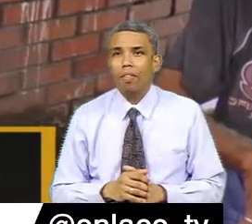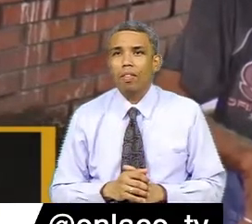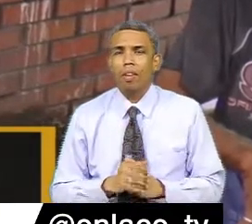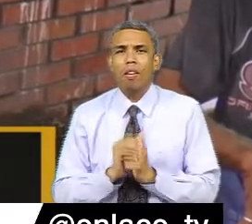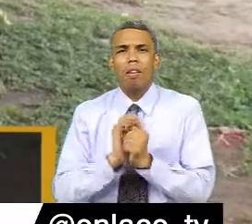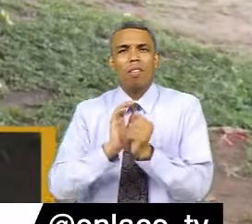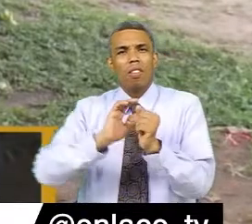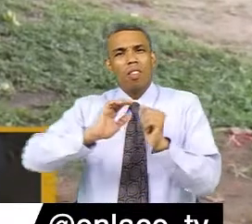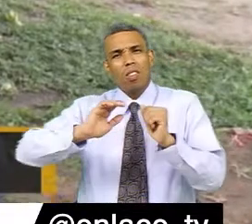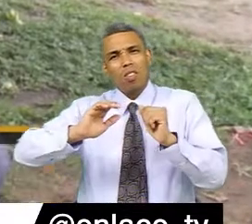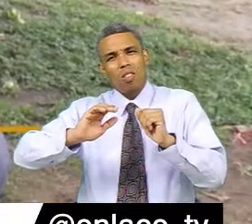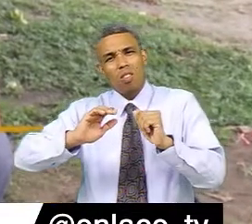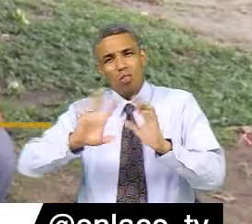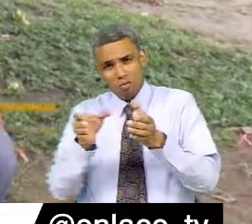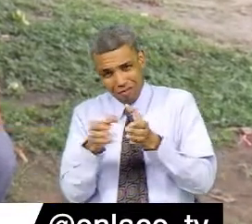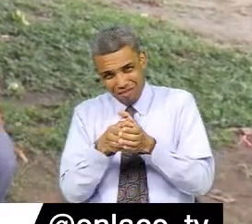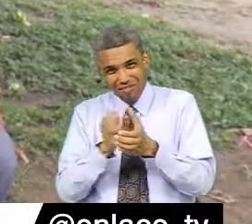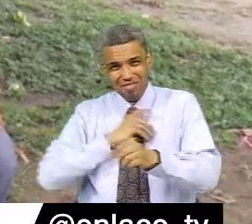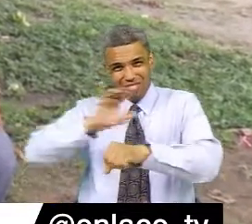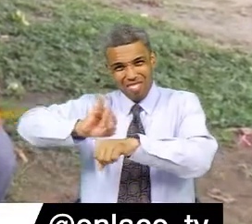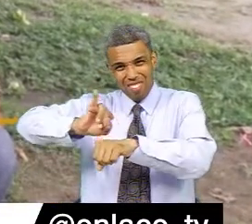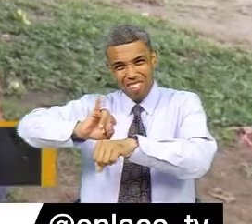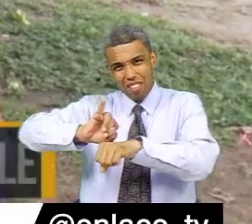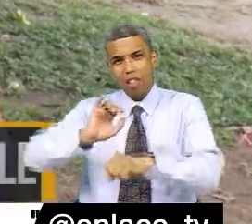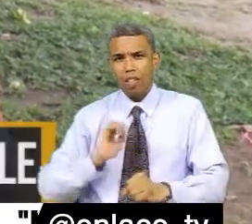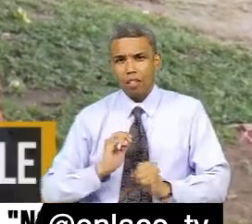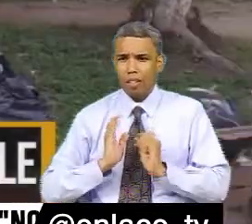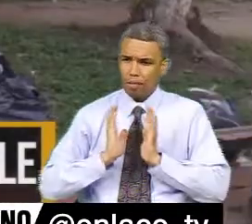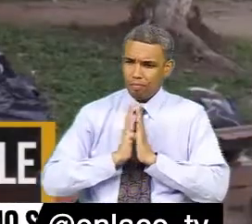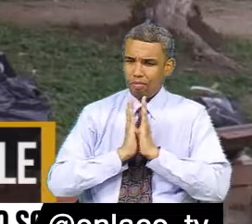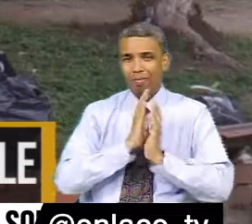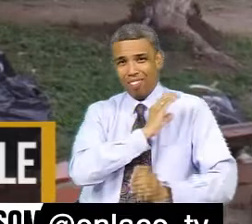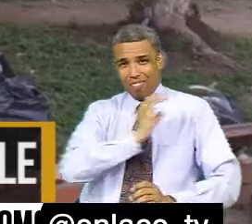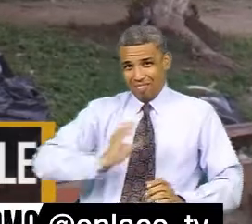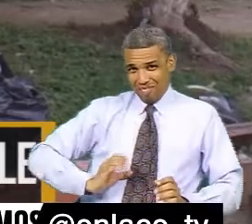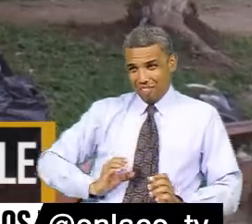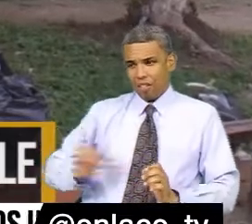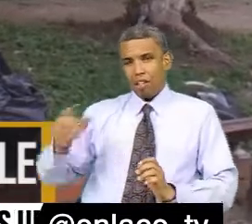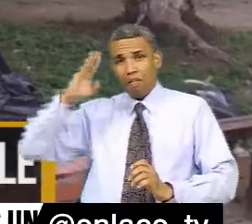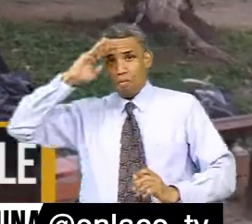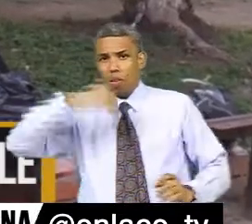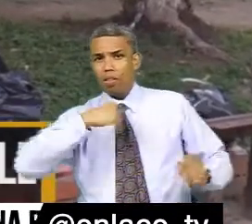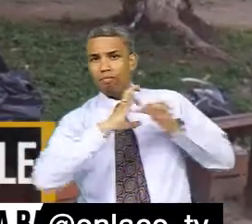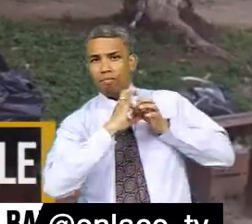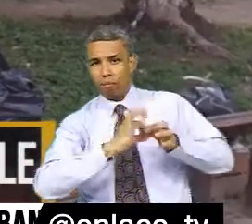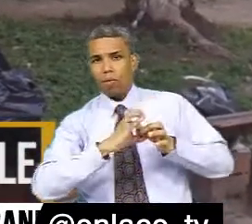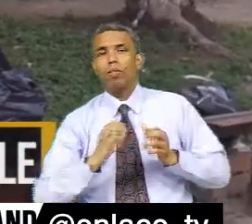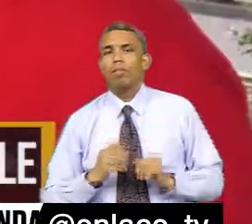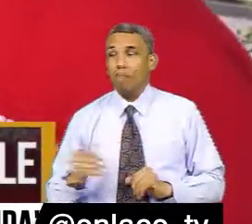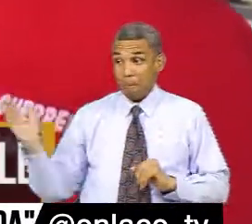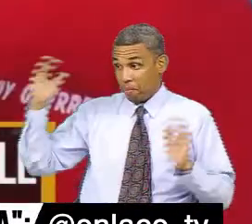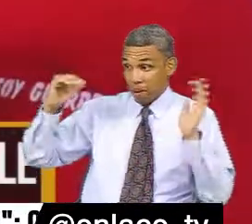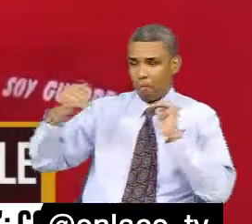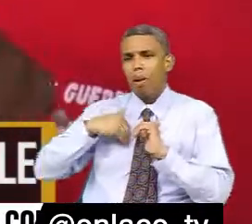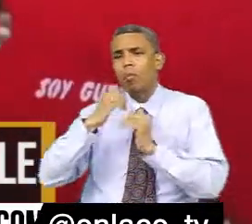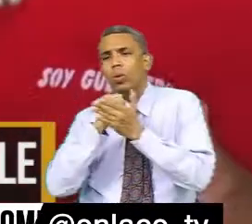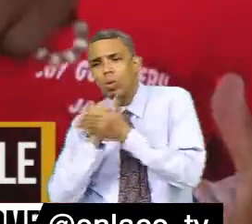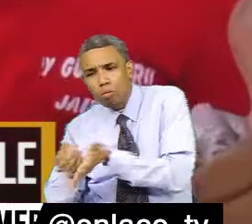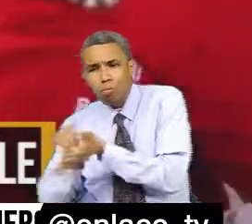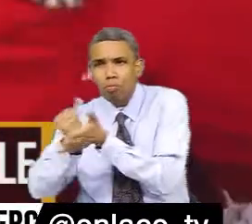Prevención y Educación Ciudadana de la Policía realizaron la actividad en el parque ubicado en inmediaciones de los barrios Torcoroma y Galán. La idea es que